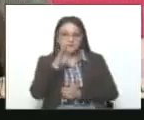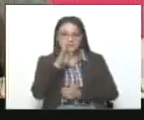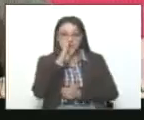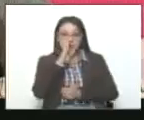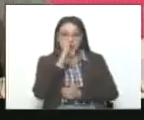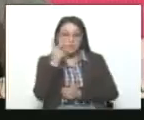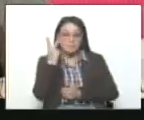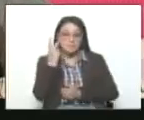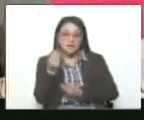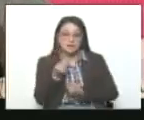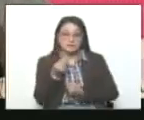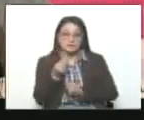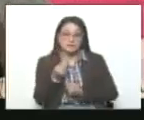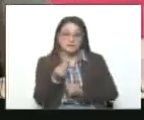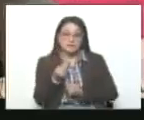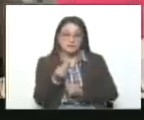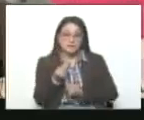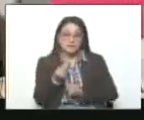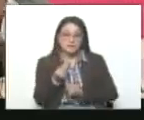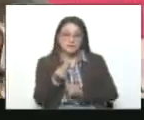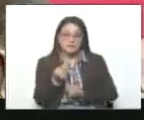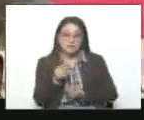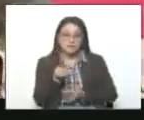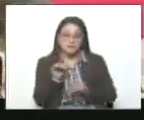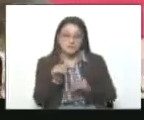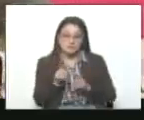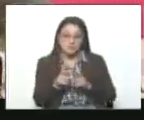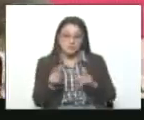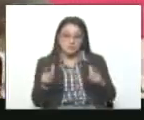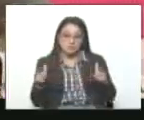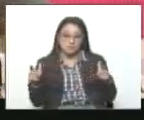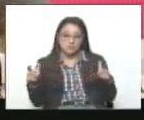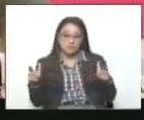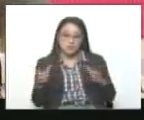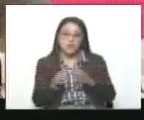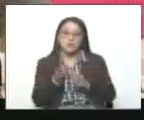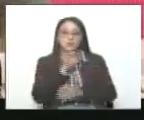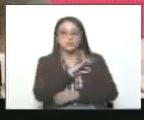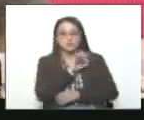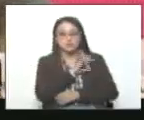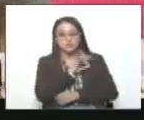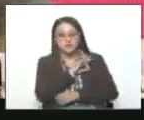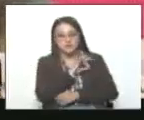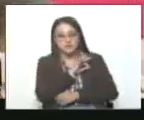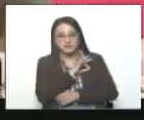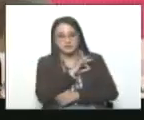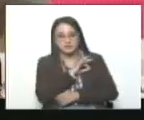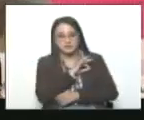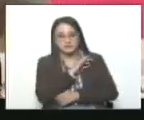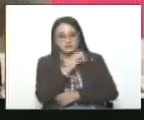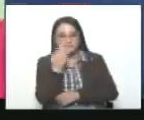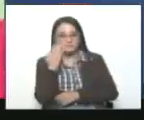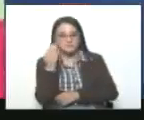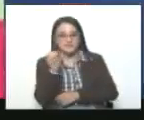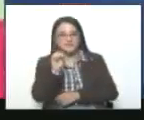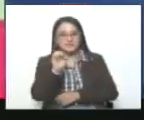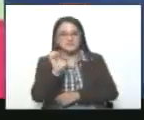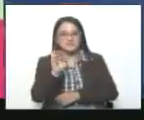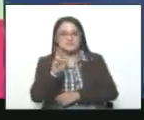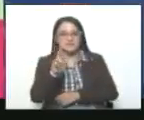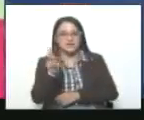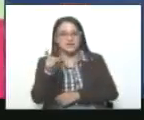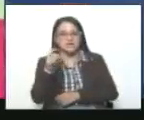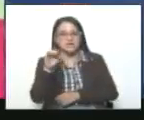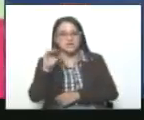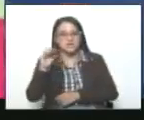para ser el gran multiplicador de los sectores sociales. Sergio Lotortaro. Sergio. Buenas noches,